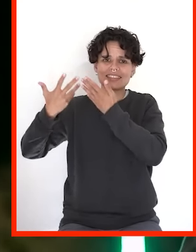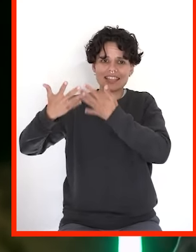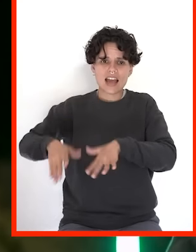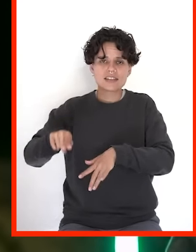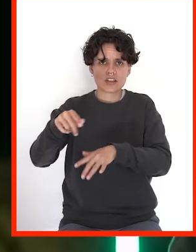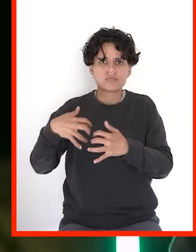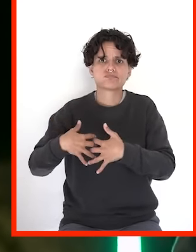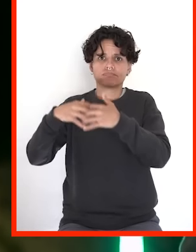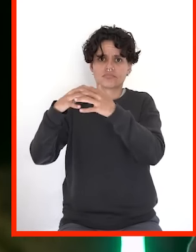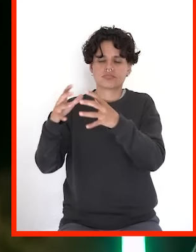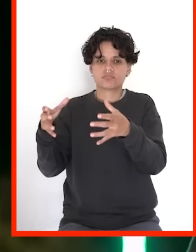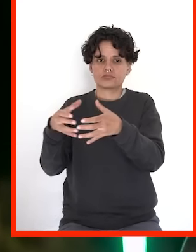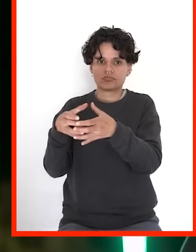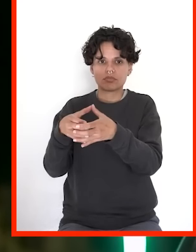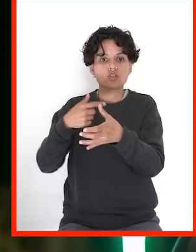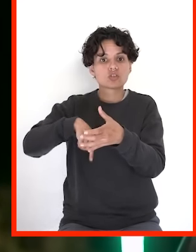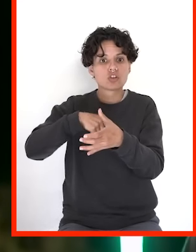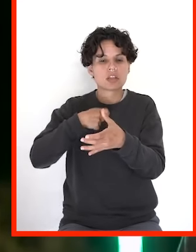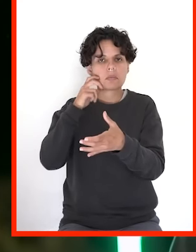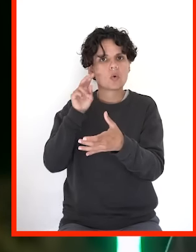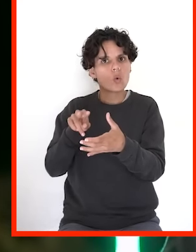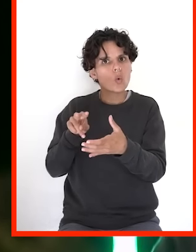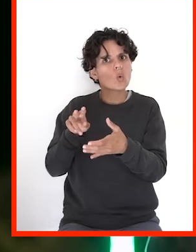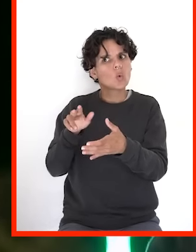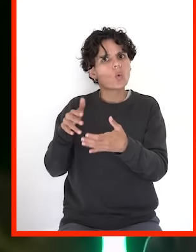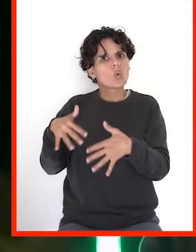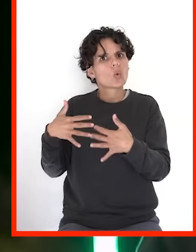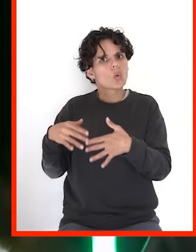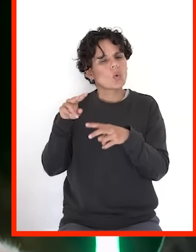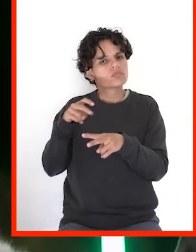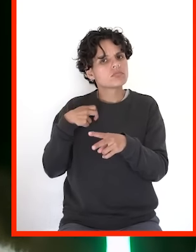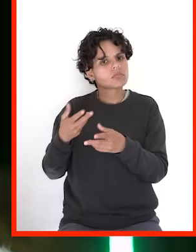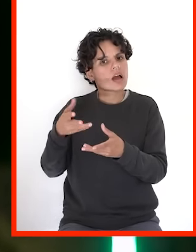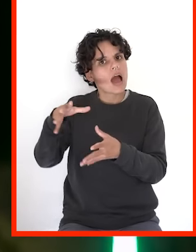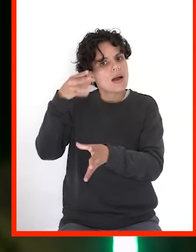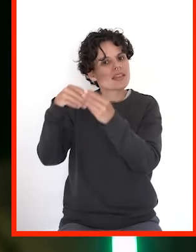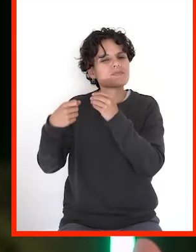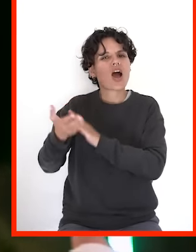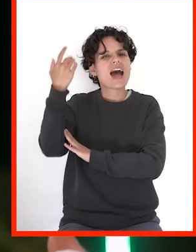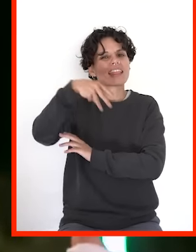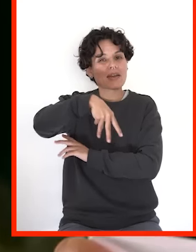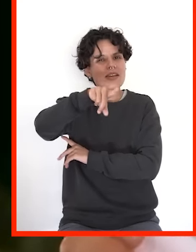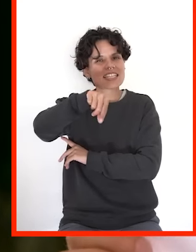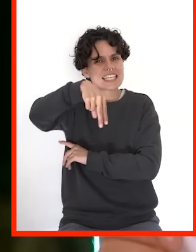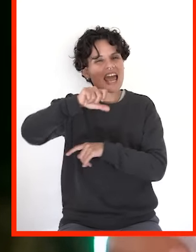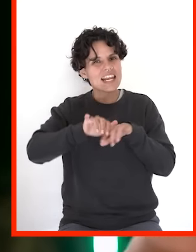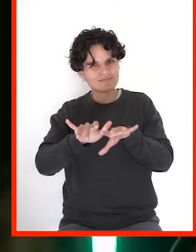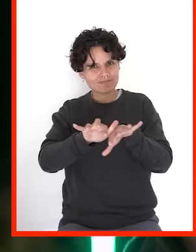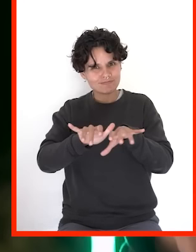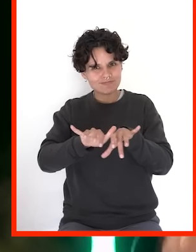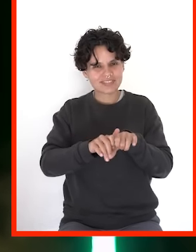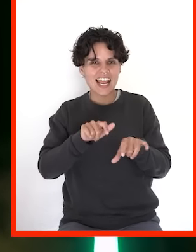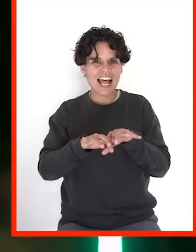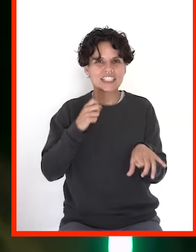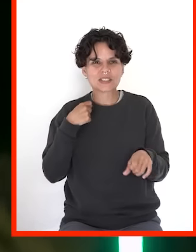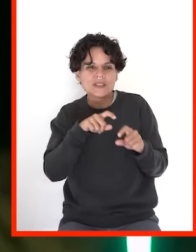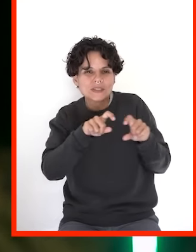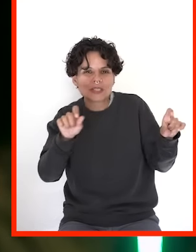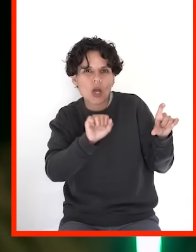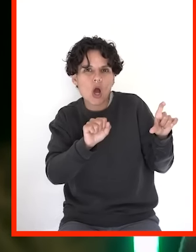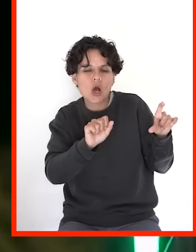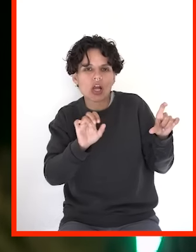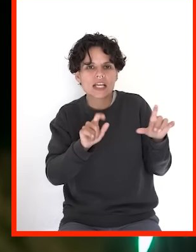cual cuando empezamos admirábamos mucho. En esos tiempos del Messenger, me acuerdo que yo le lo agregué y todo así, yo